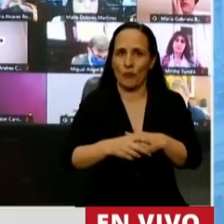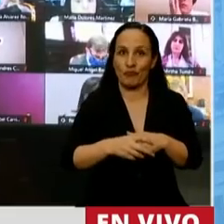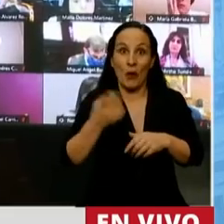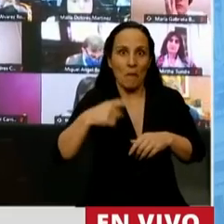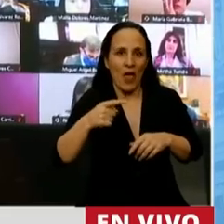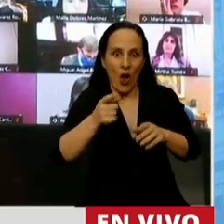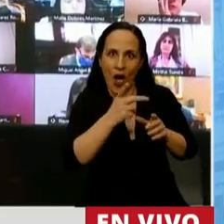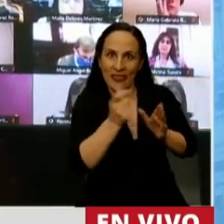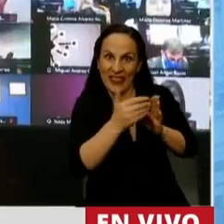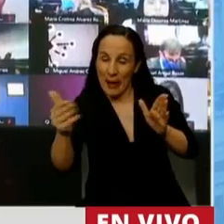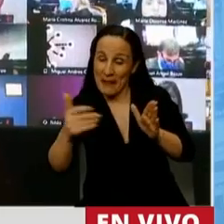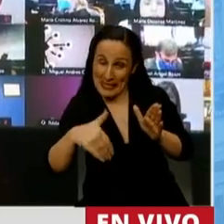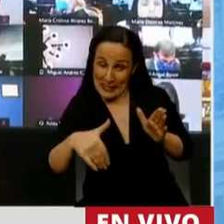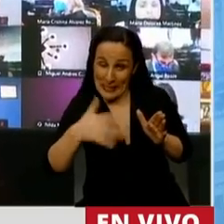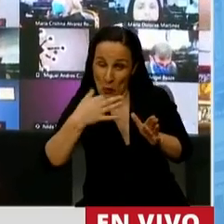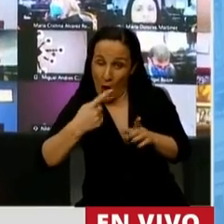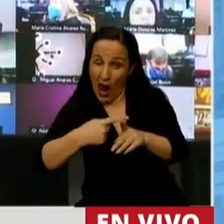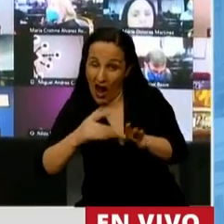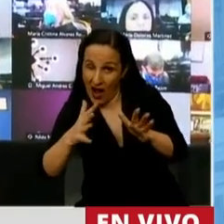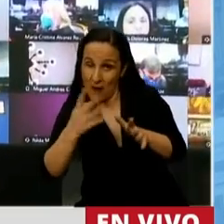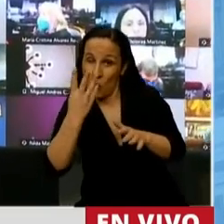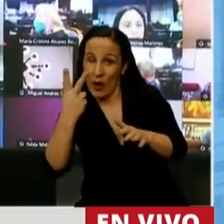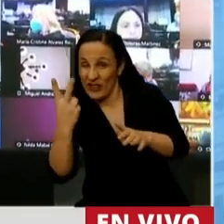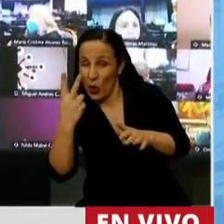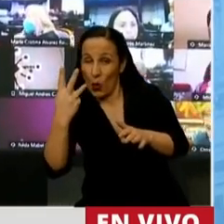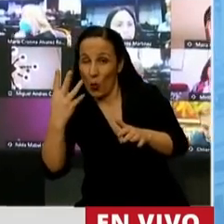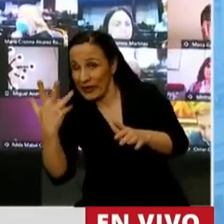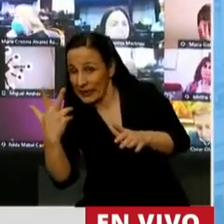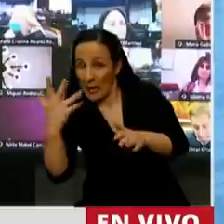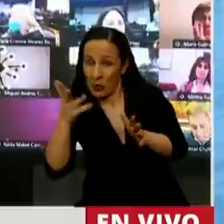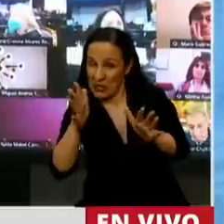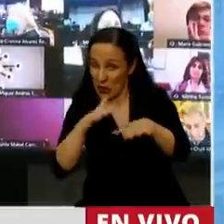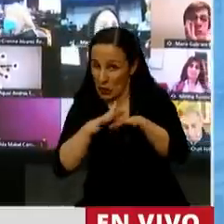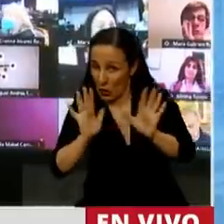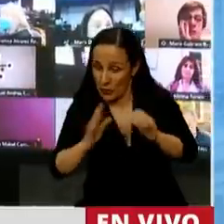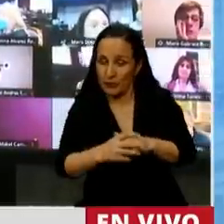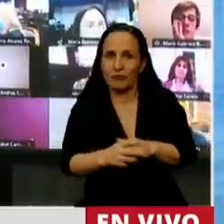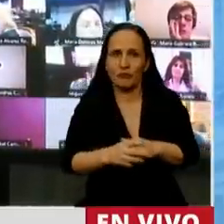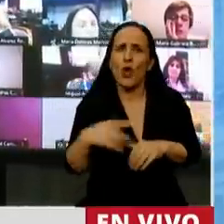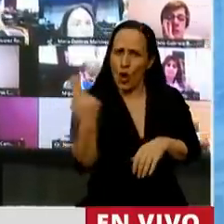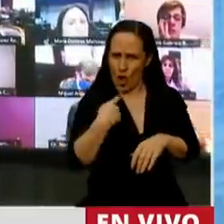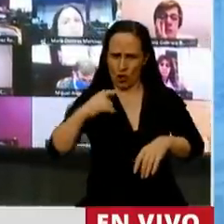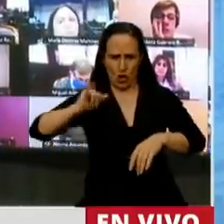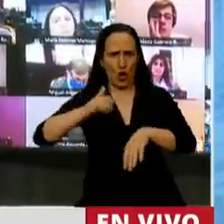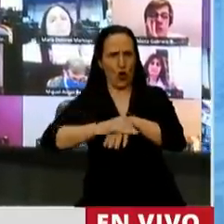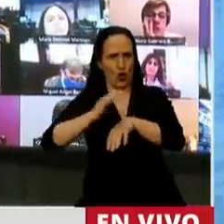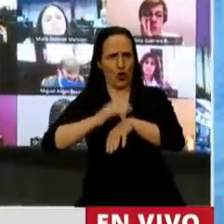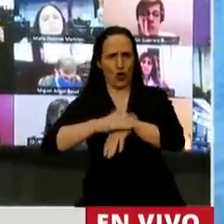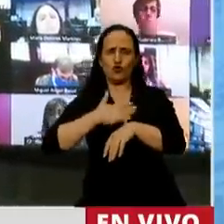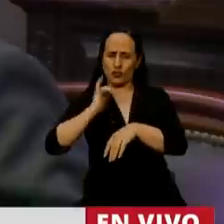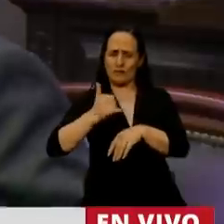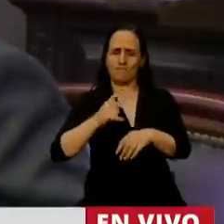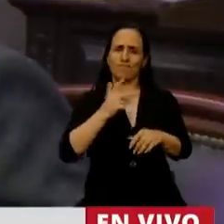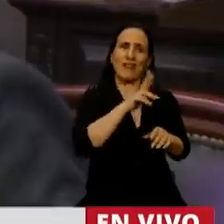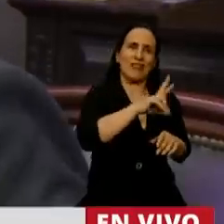el final del trimestre ya debemos andar por 42 43 por ciento y nosotros nos hacemos cargo subimos 3